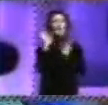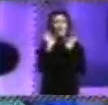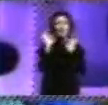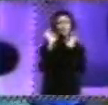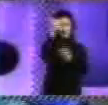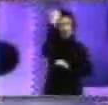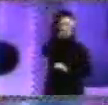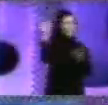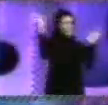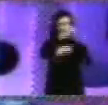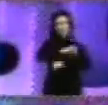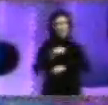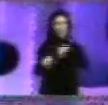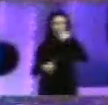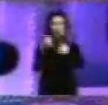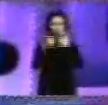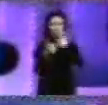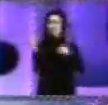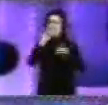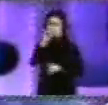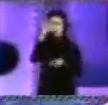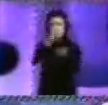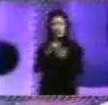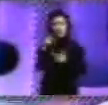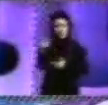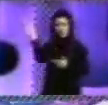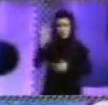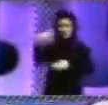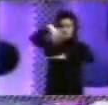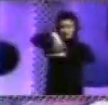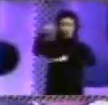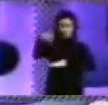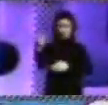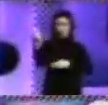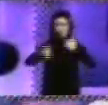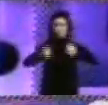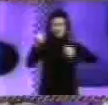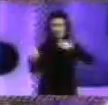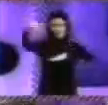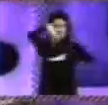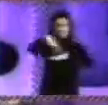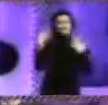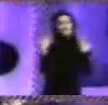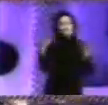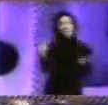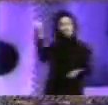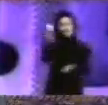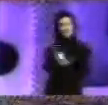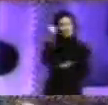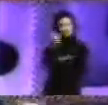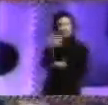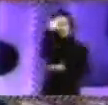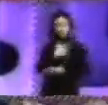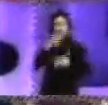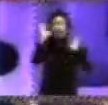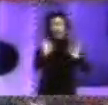para concursar, que a la hora de pisar el parque se sube hasta tablas